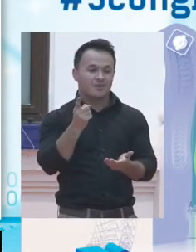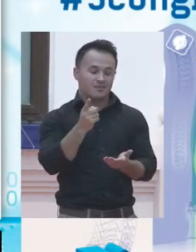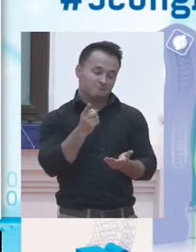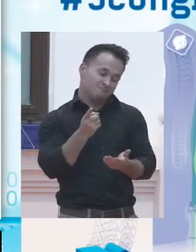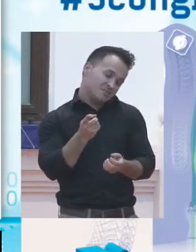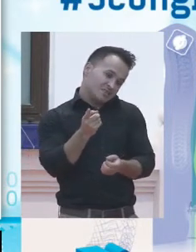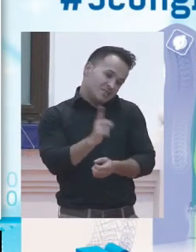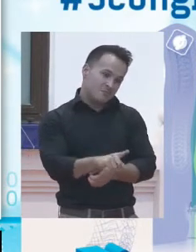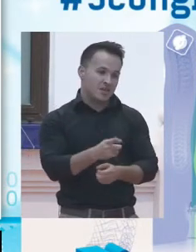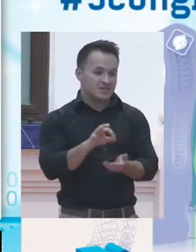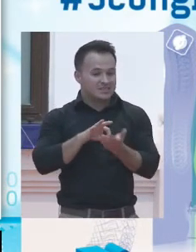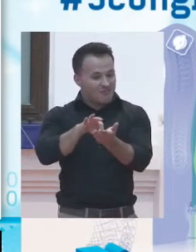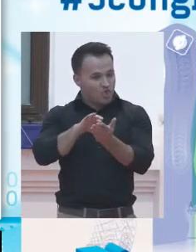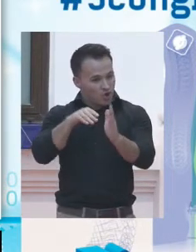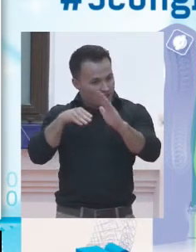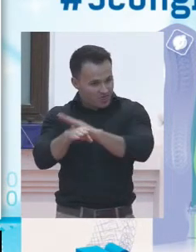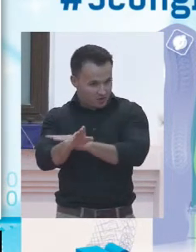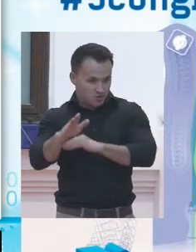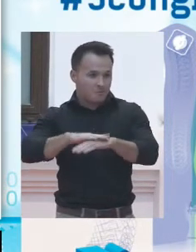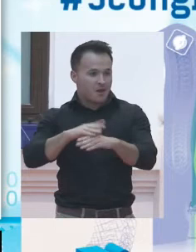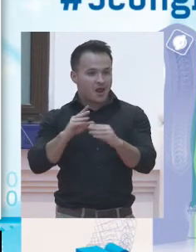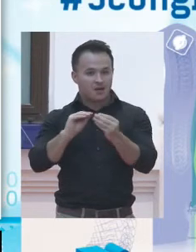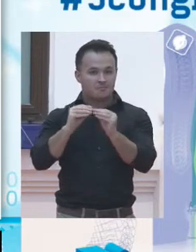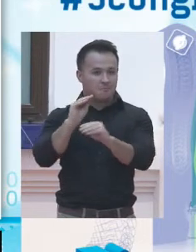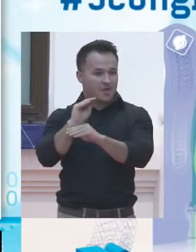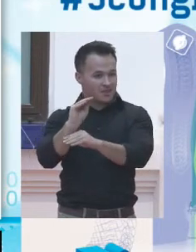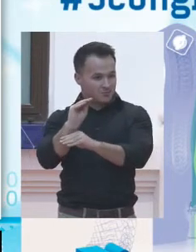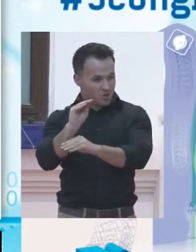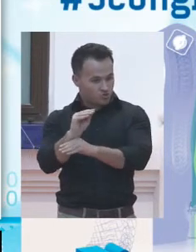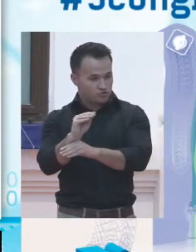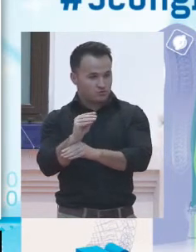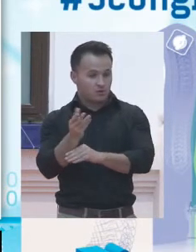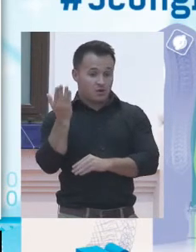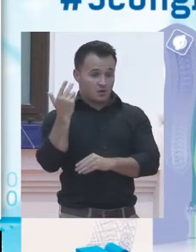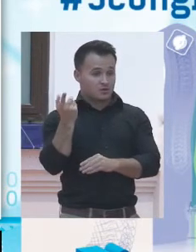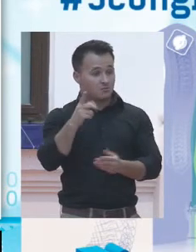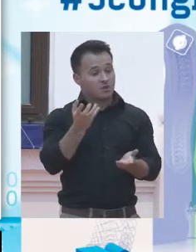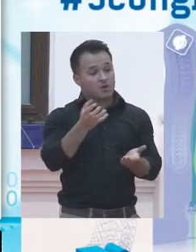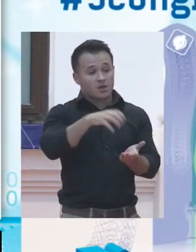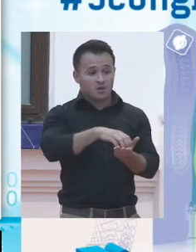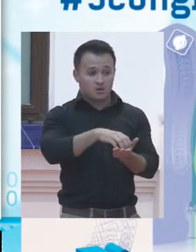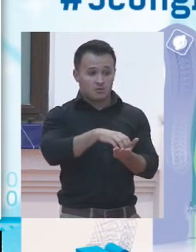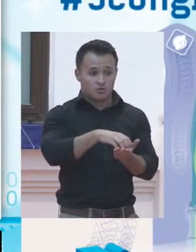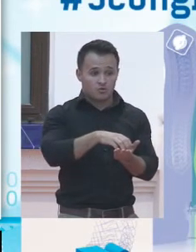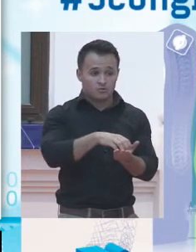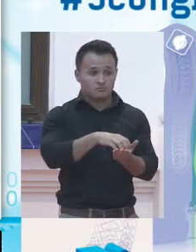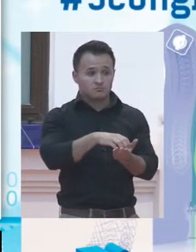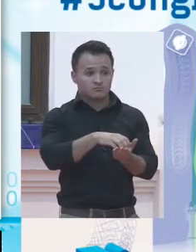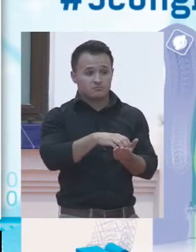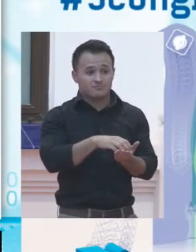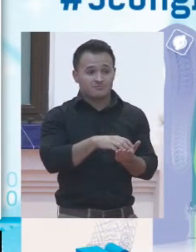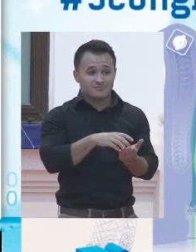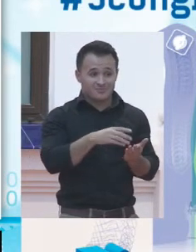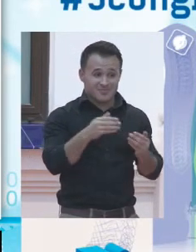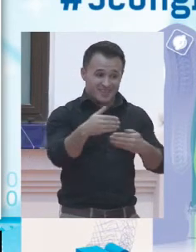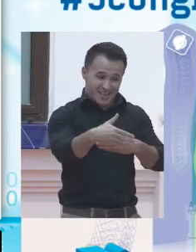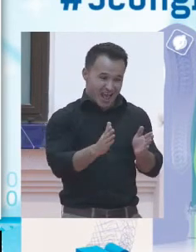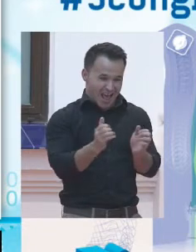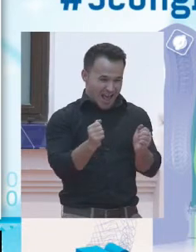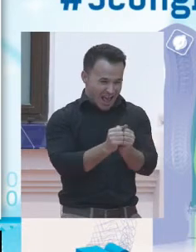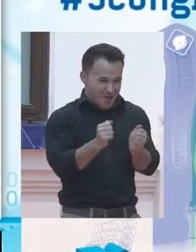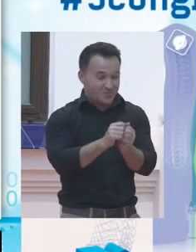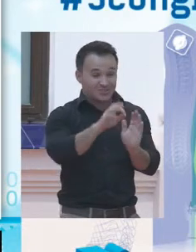los servidores para el mantenimiento. Antes teníamos también el equipo técnico dividido en hardware y en software y